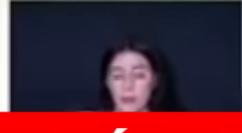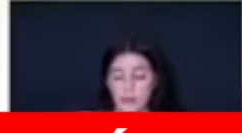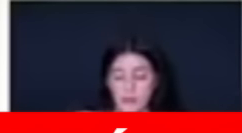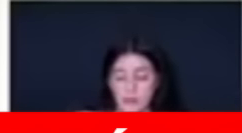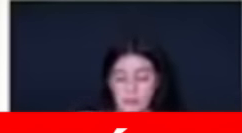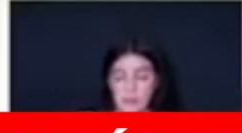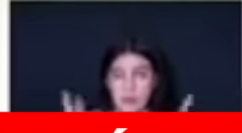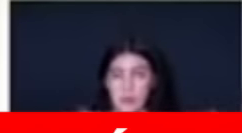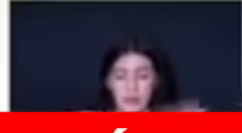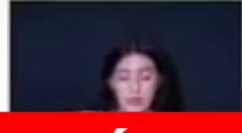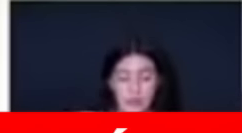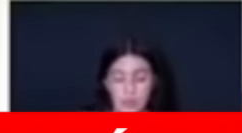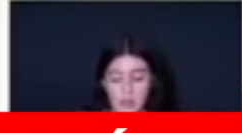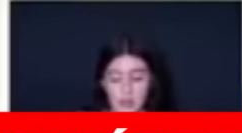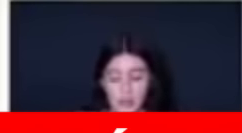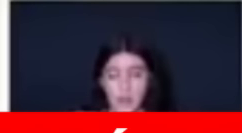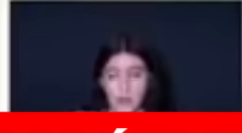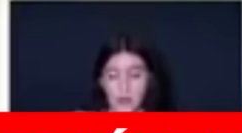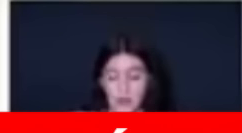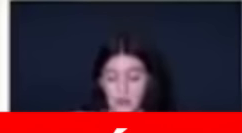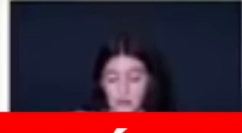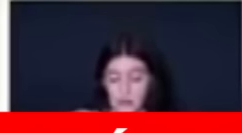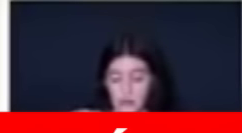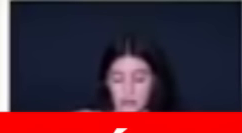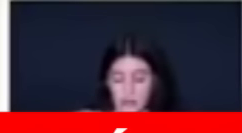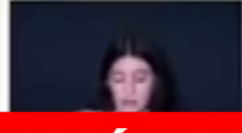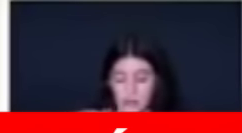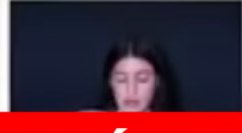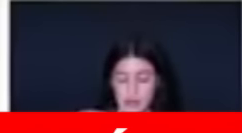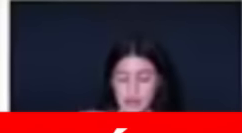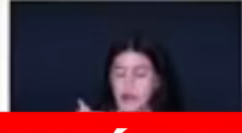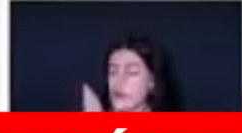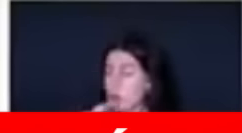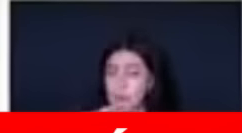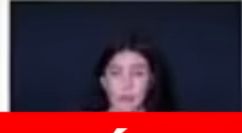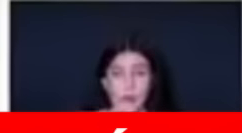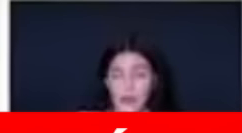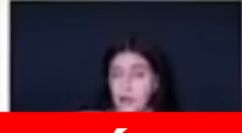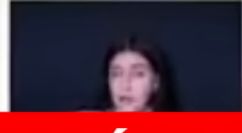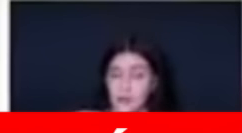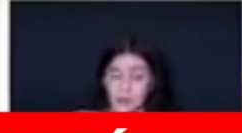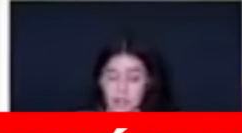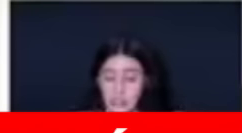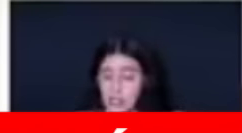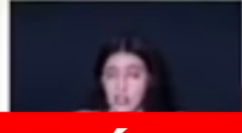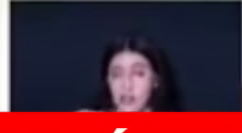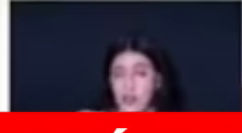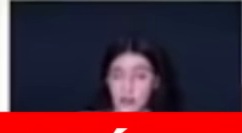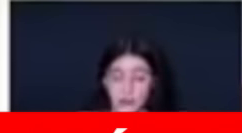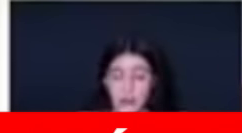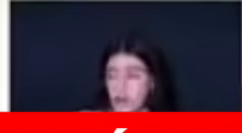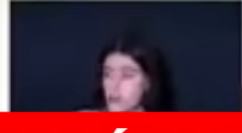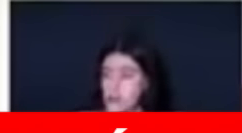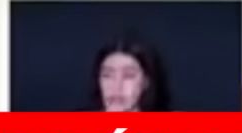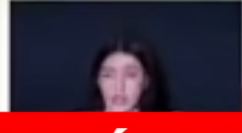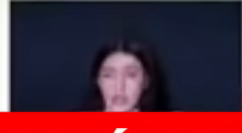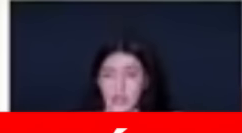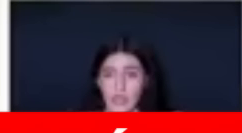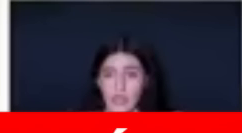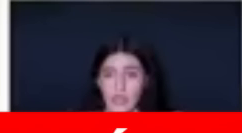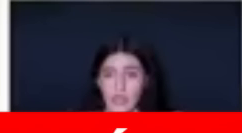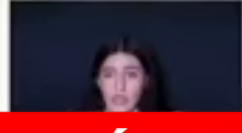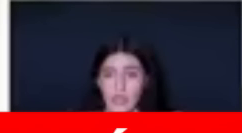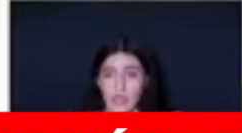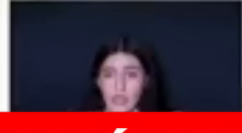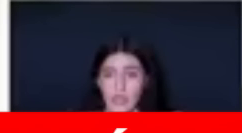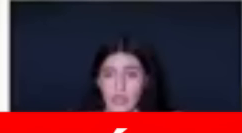las revueltas por la captura del Mencho. No podemos normalizar que nuestra libertad de decisión